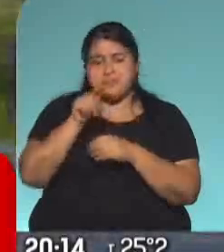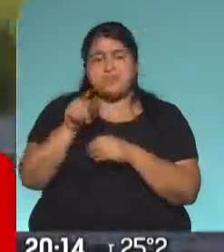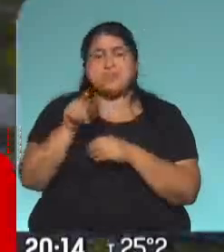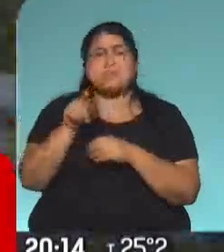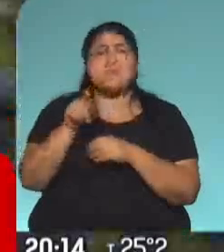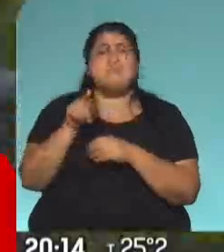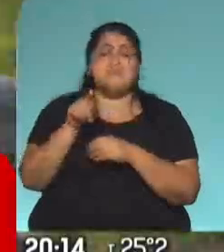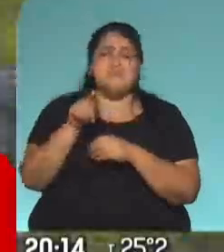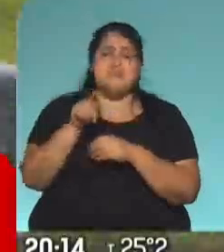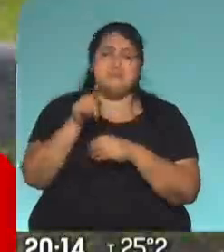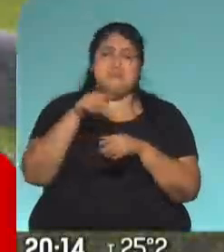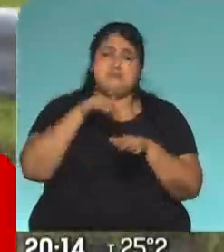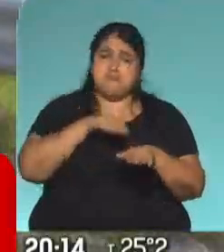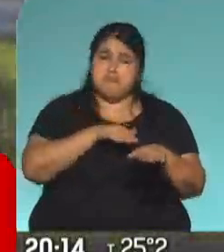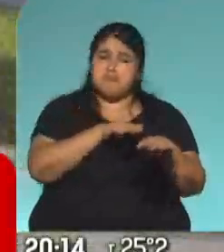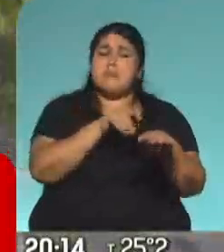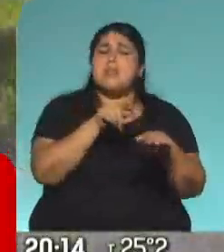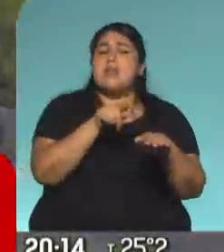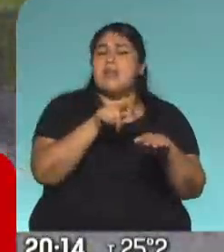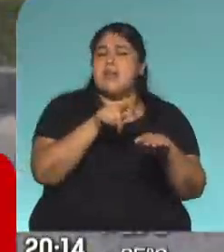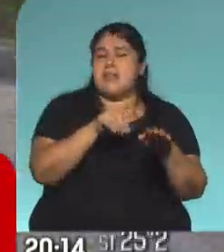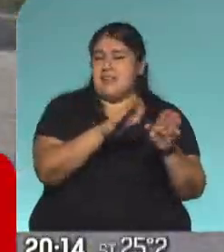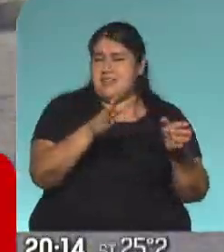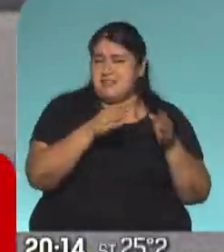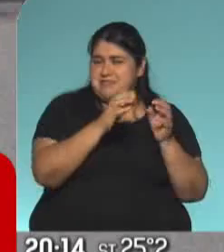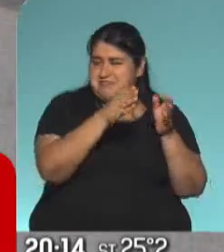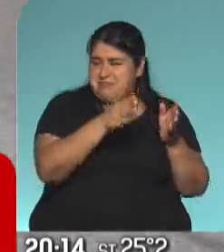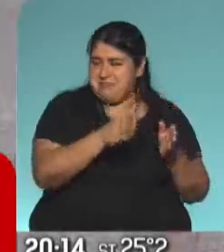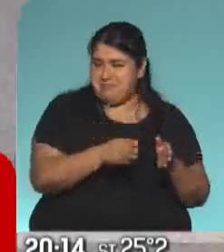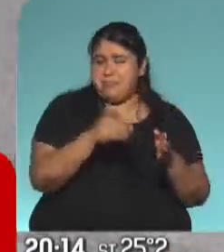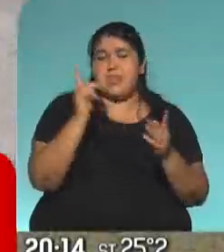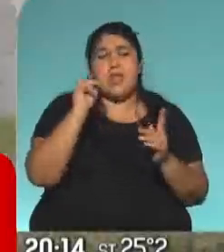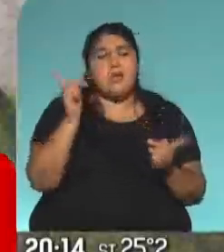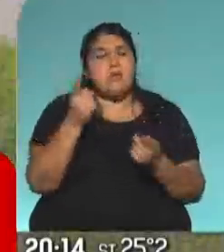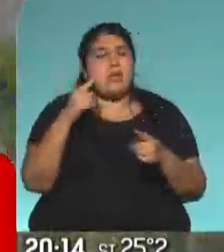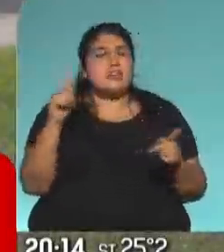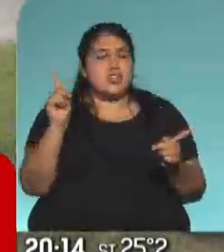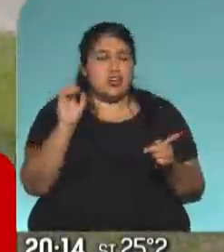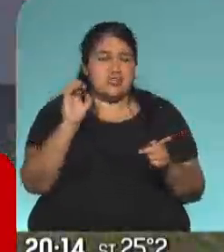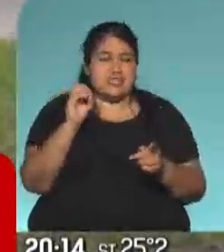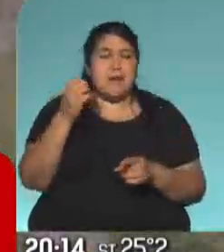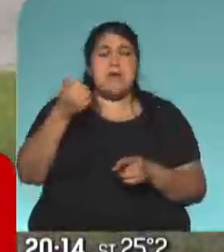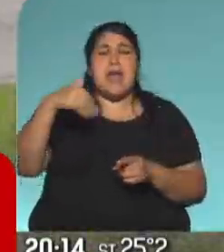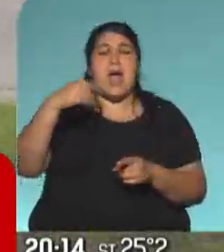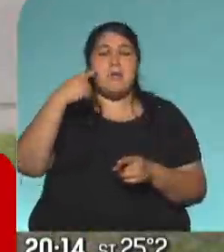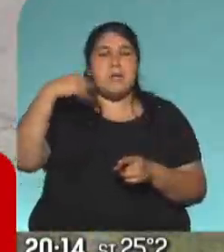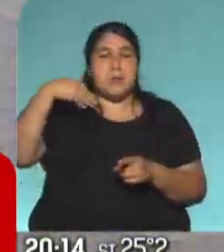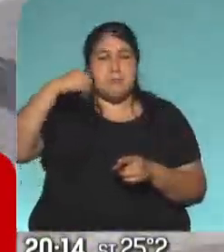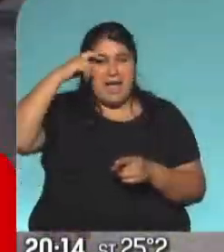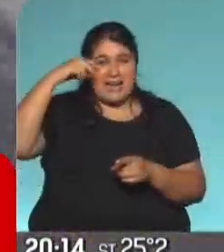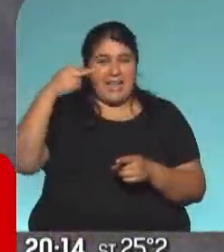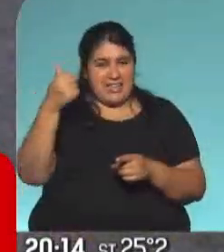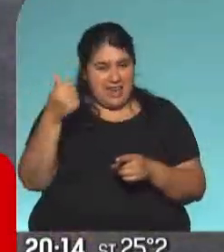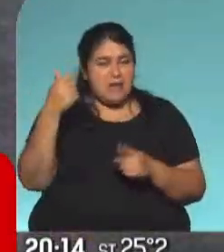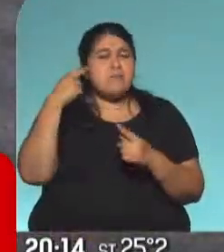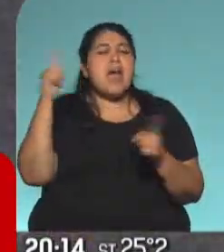los restos, mientras eran inhumados, también sonó una canción, A Mi Manera, interpretada por Cacho Castaña. Recordemos ese